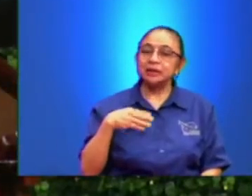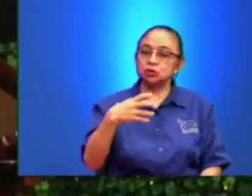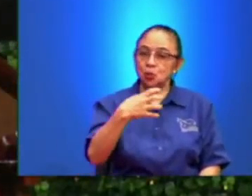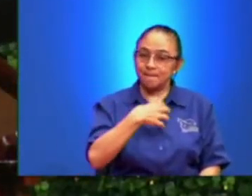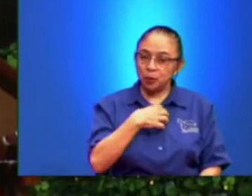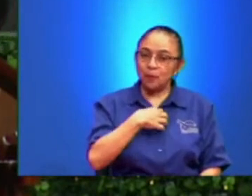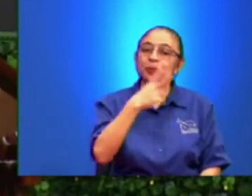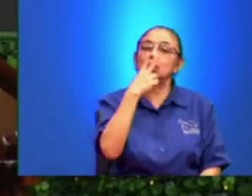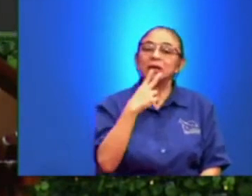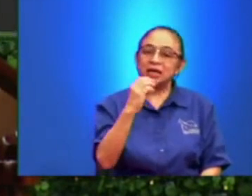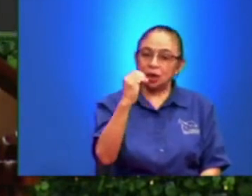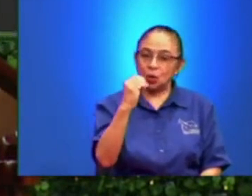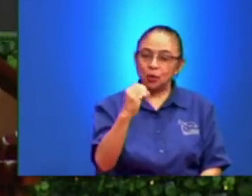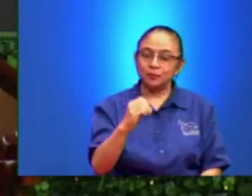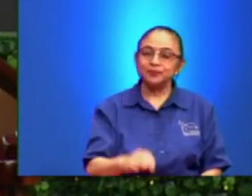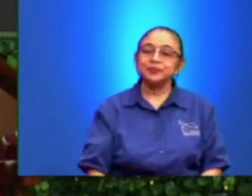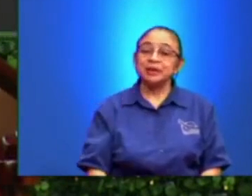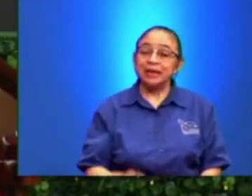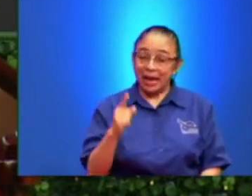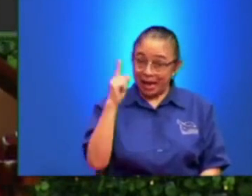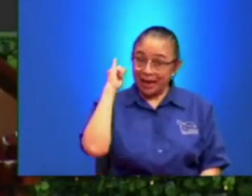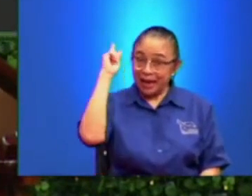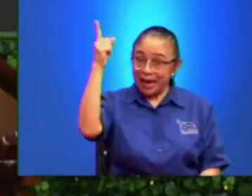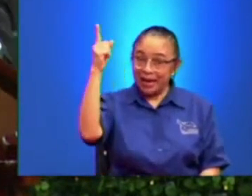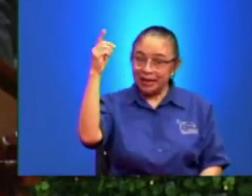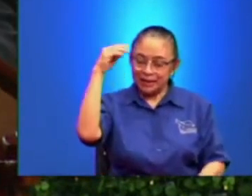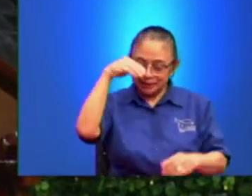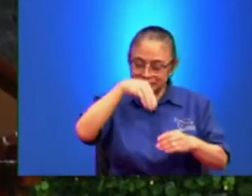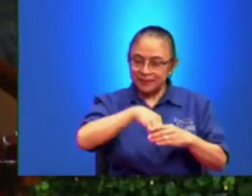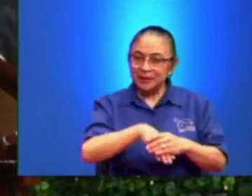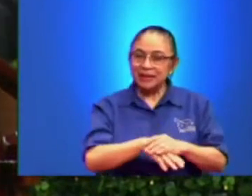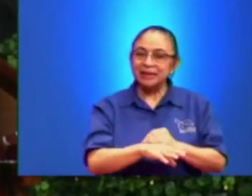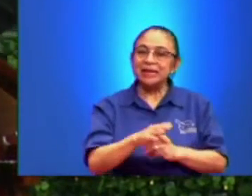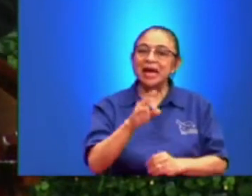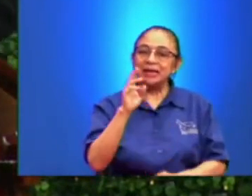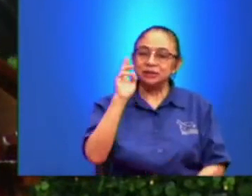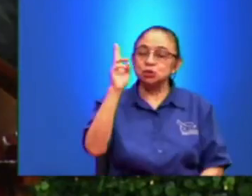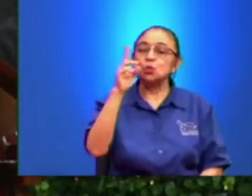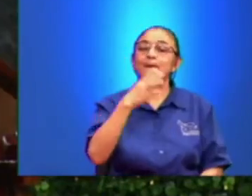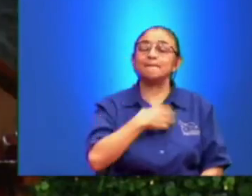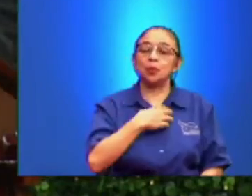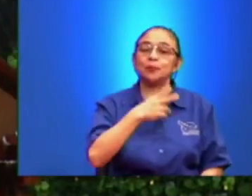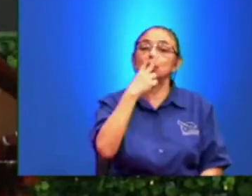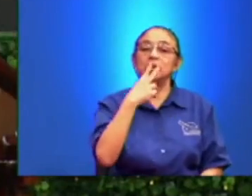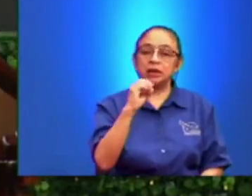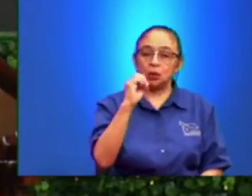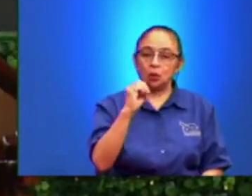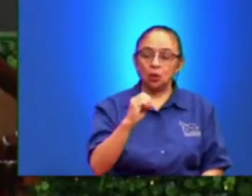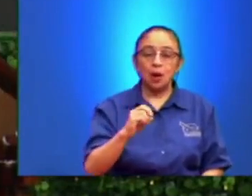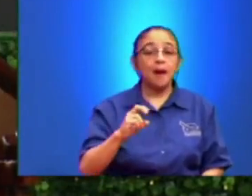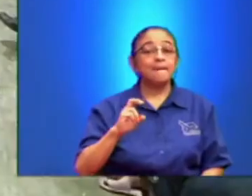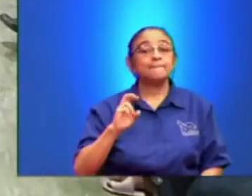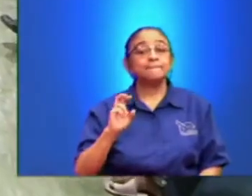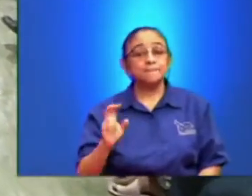verdad que él él se iba a meter en su hijo del auxerre bendito que por eso